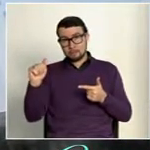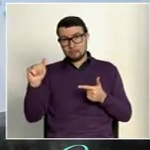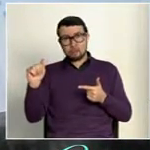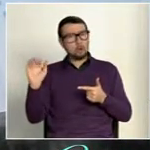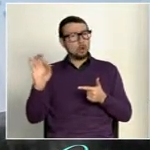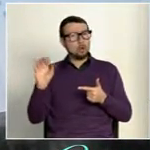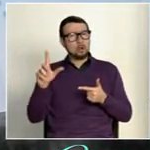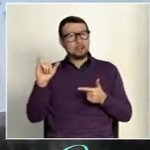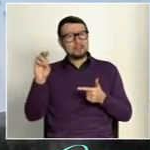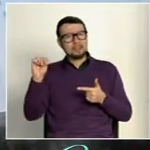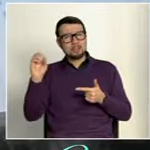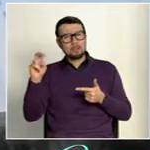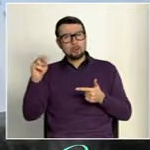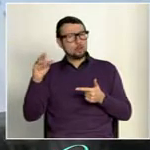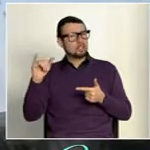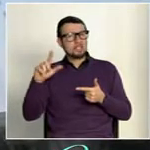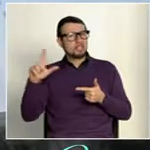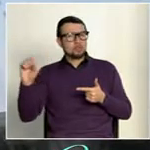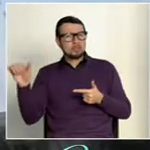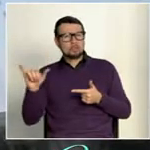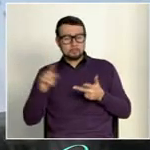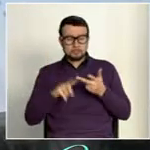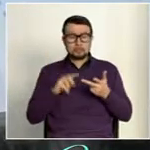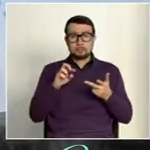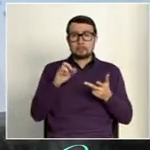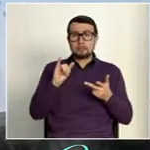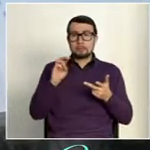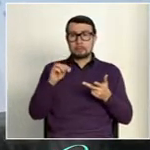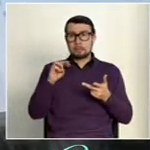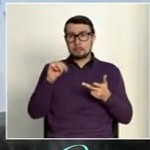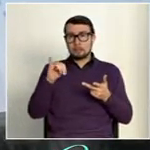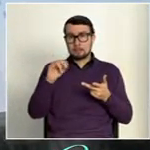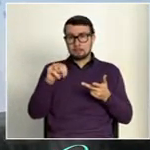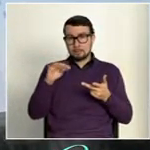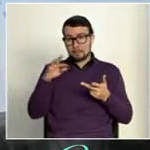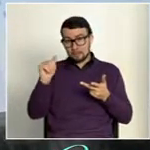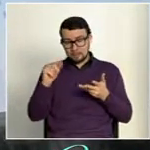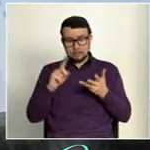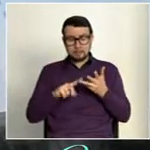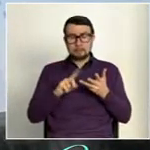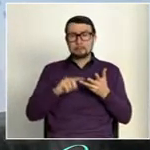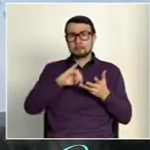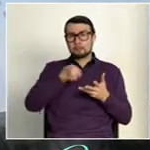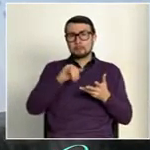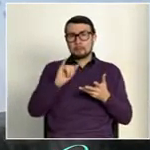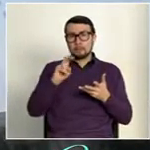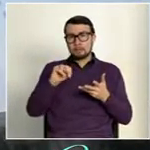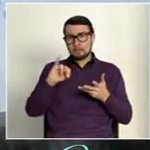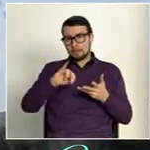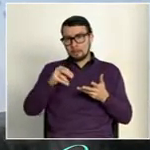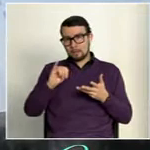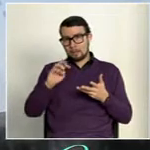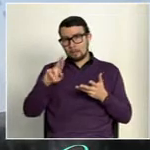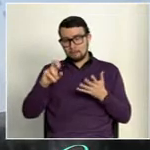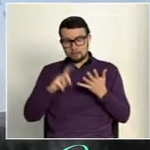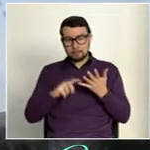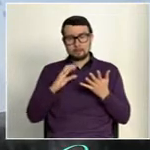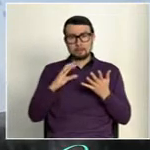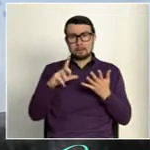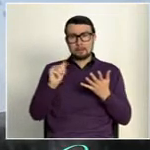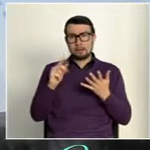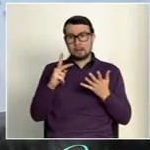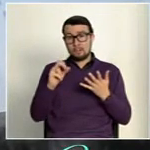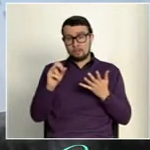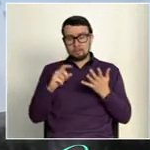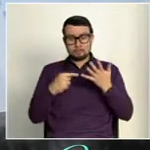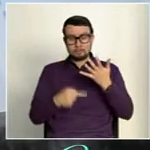limoncillo. Ajá. La pimienta, jengibre, clavo de olor, canela,